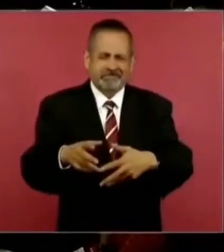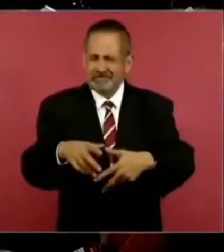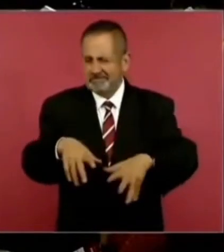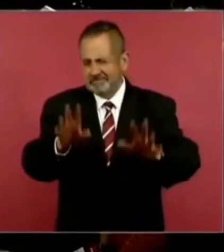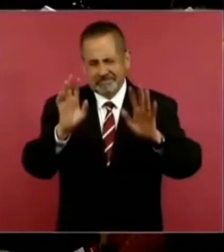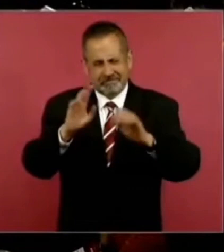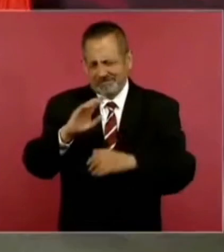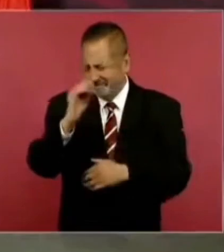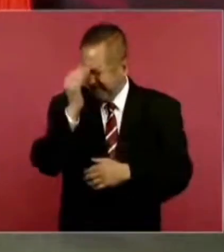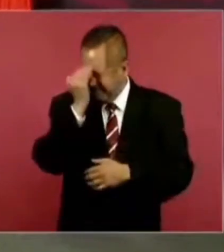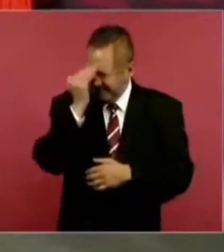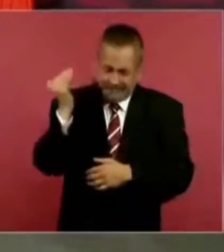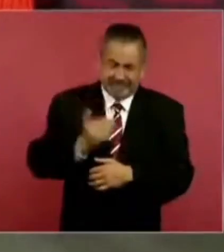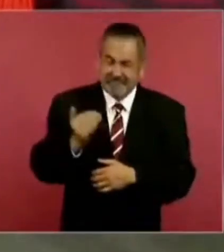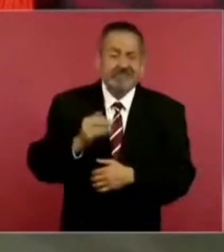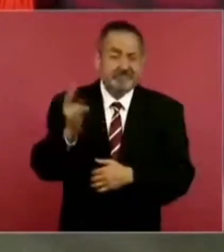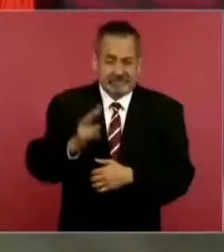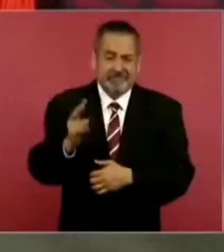algo terrible.